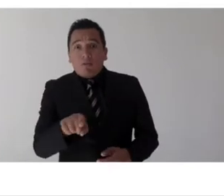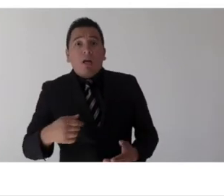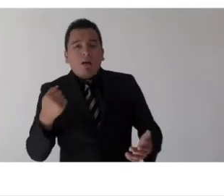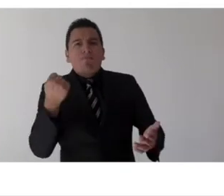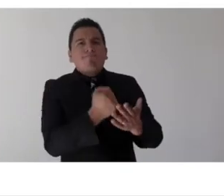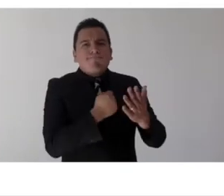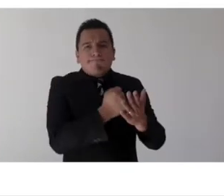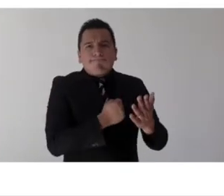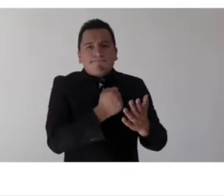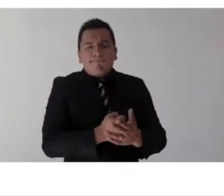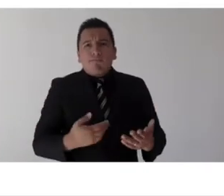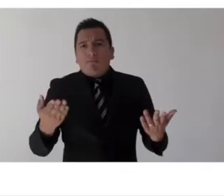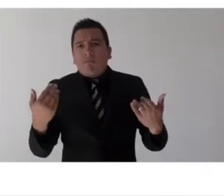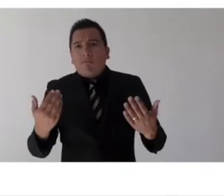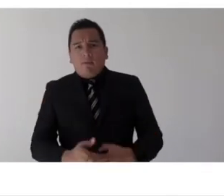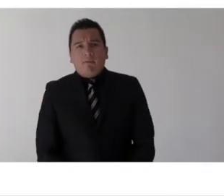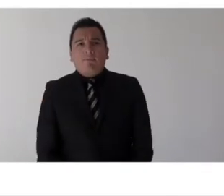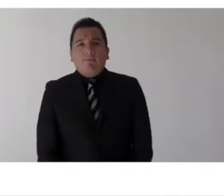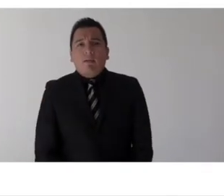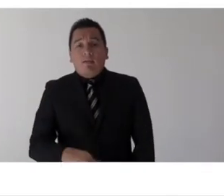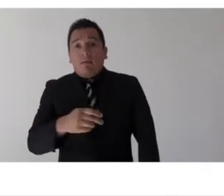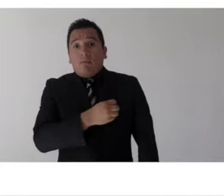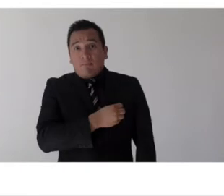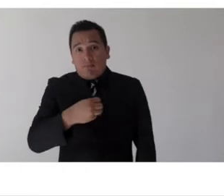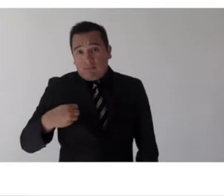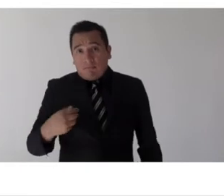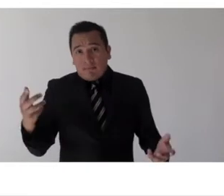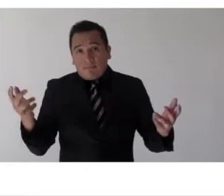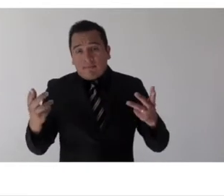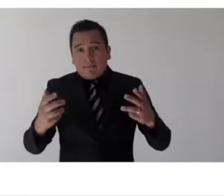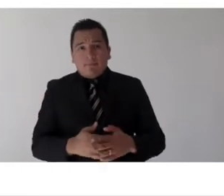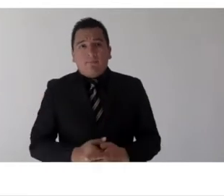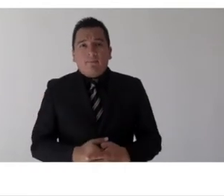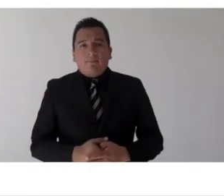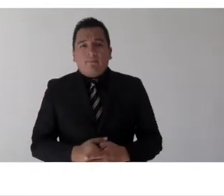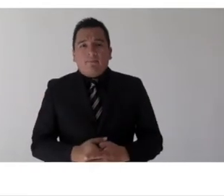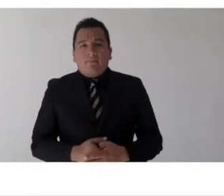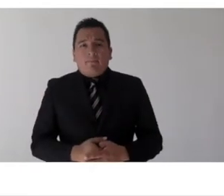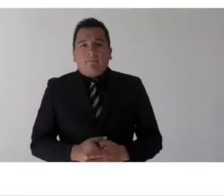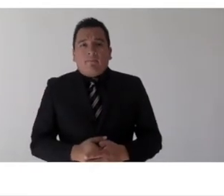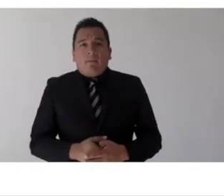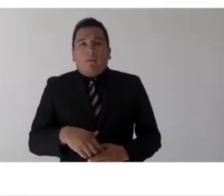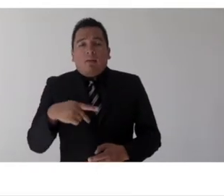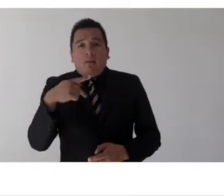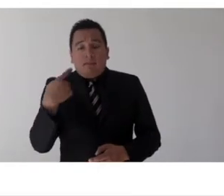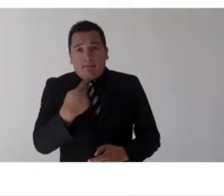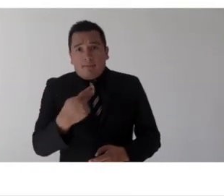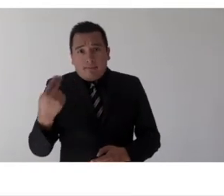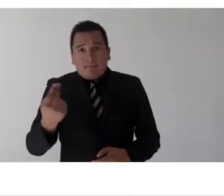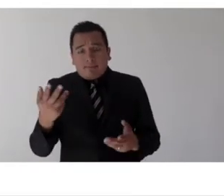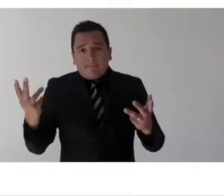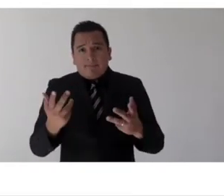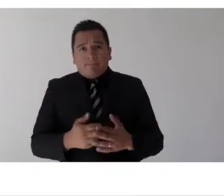respuesta sobre ese derecho vulnerado, ¿no? Que es una obligación el brindar esos medicamentos o el brindar esa atención médica. Entonces, lo que